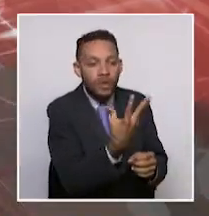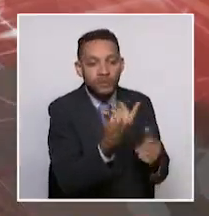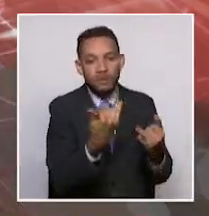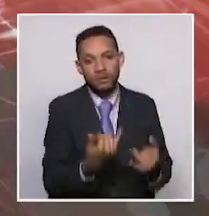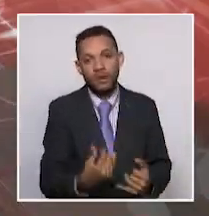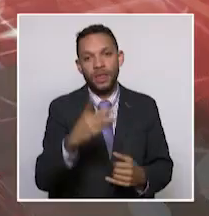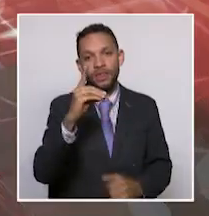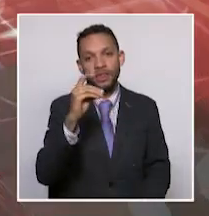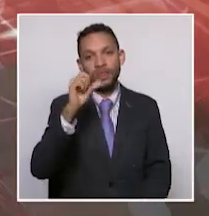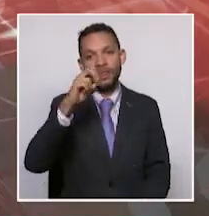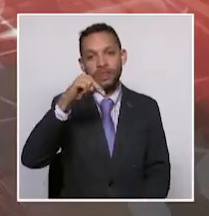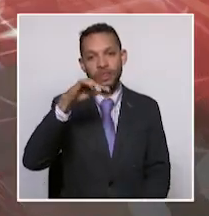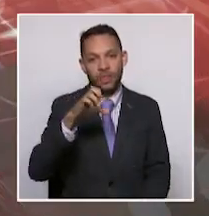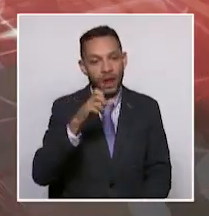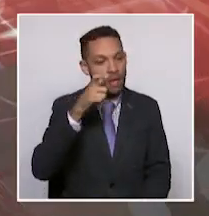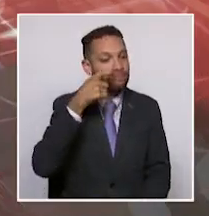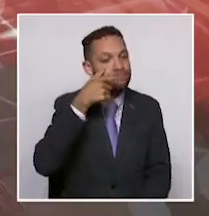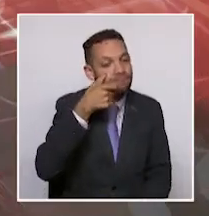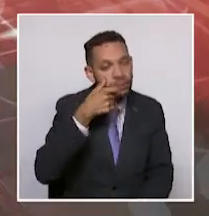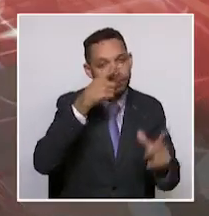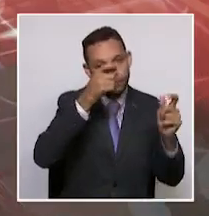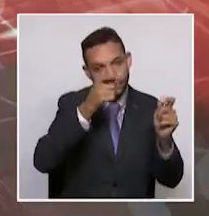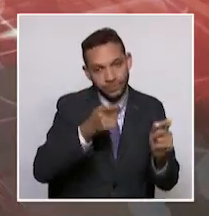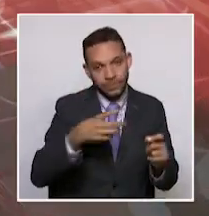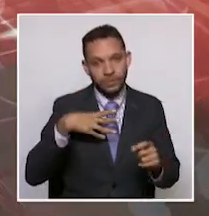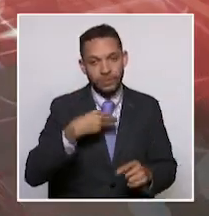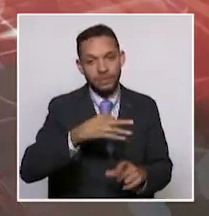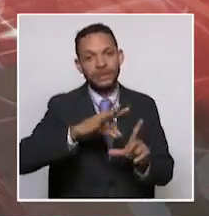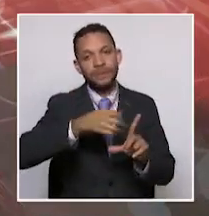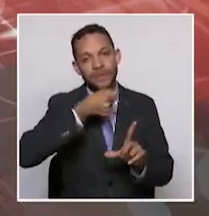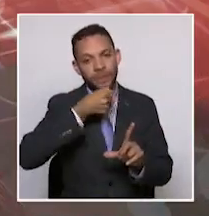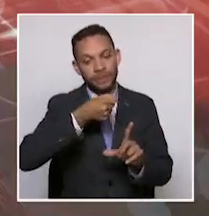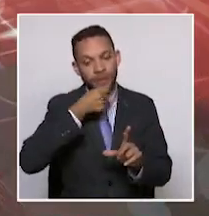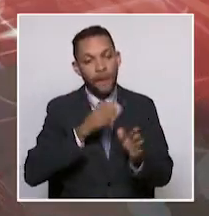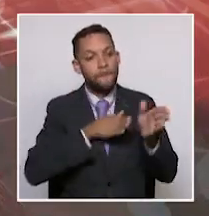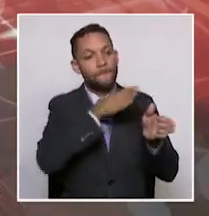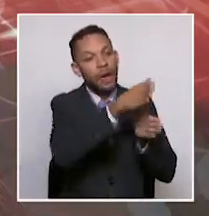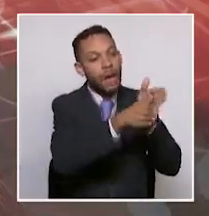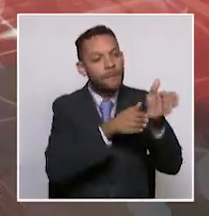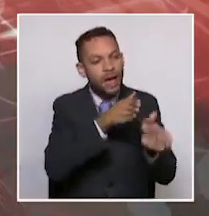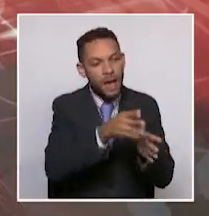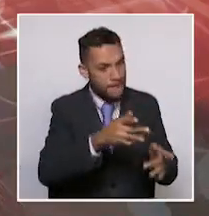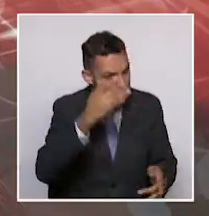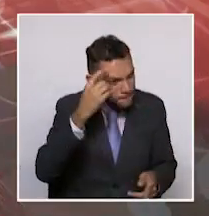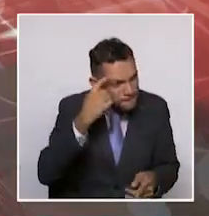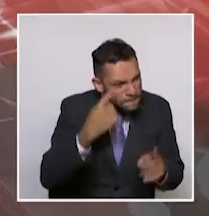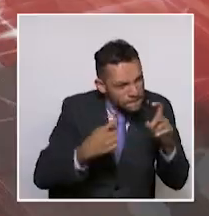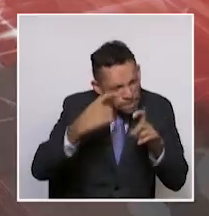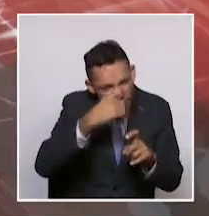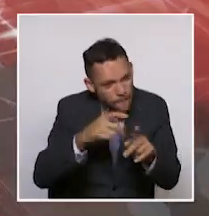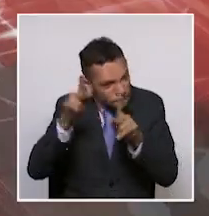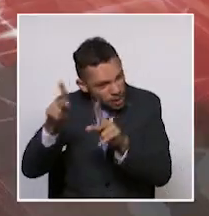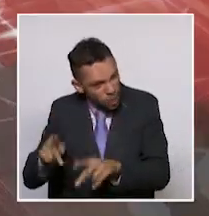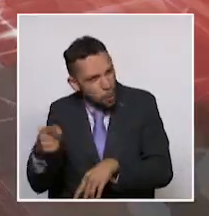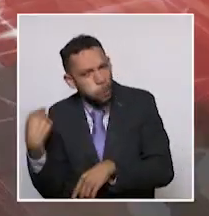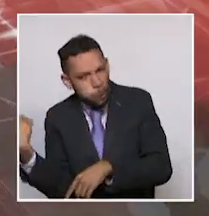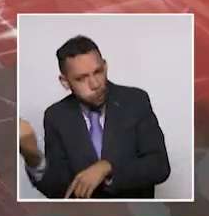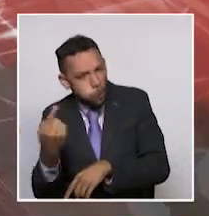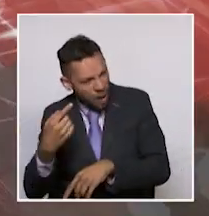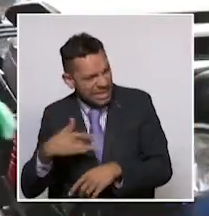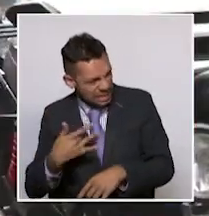el DANE para realizar el estudio. Telecafé Noticias dialogó con los ciudadanos sobre la percepción que tienen acerca de este fenómeno